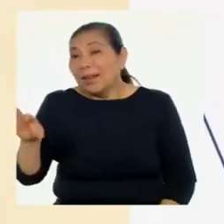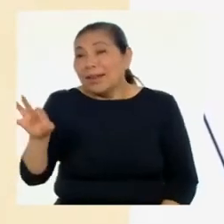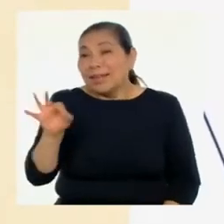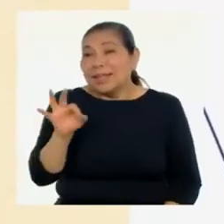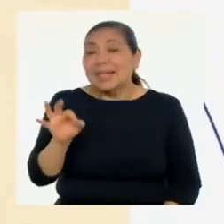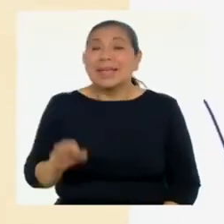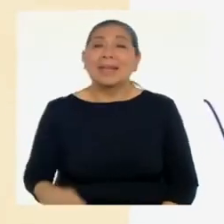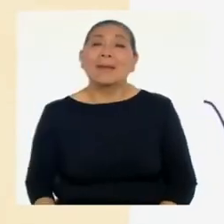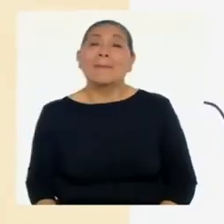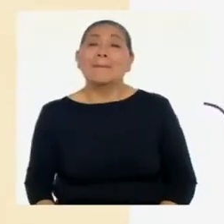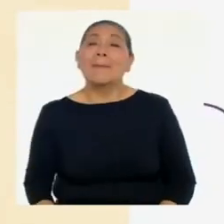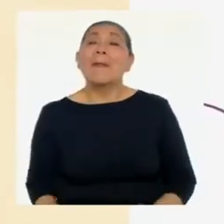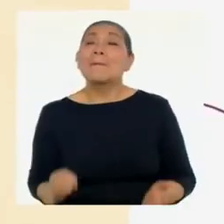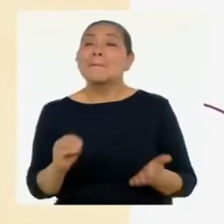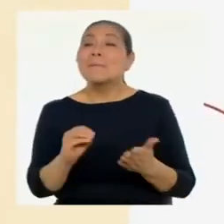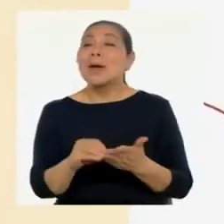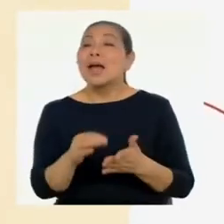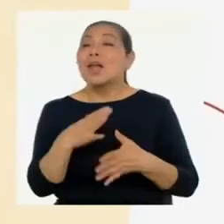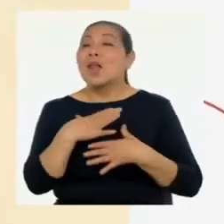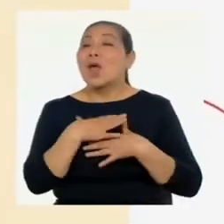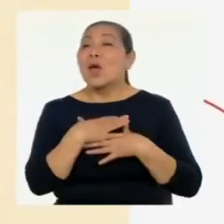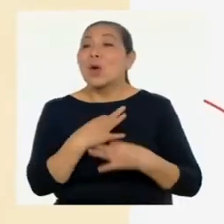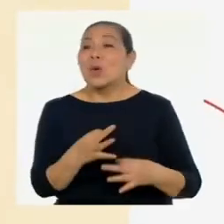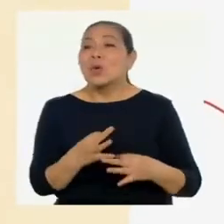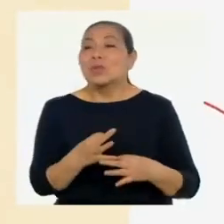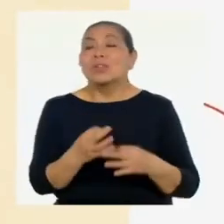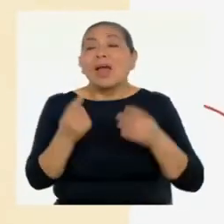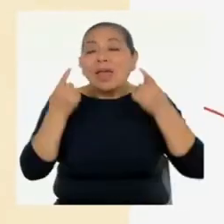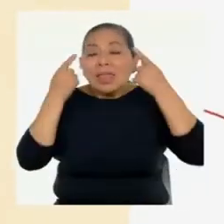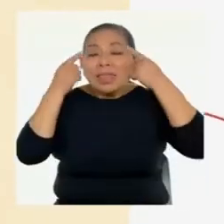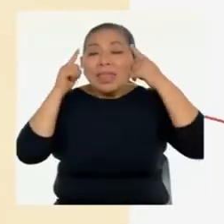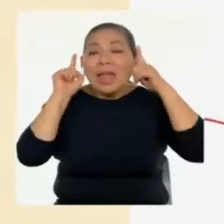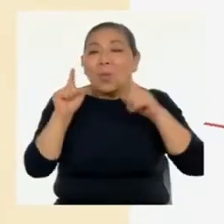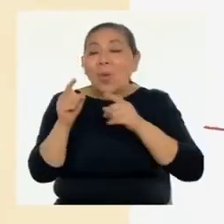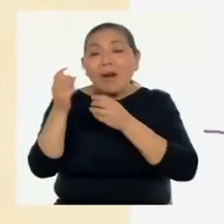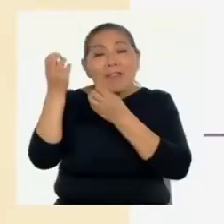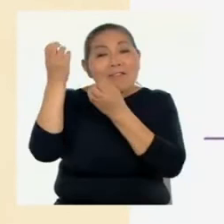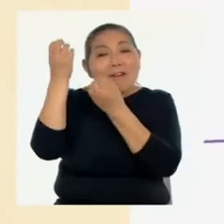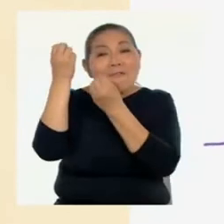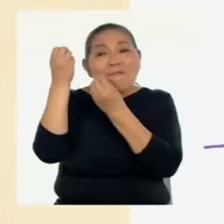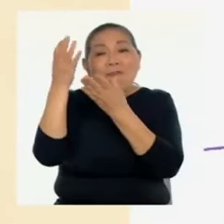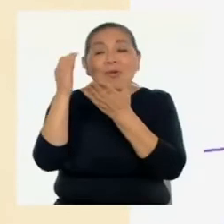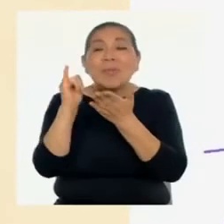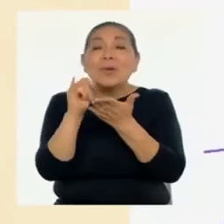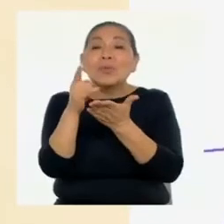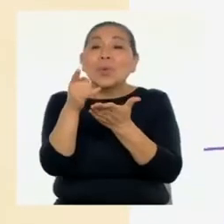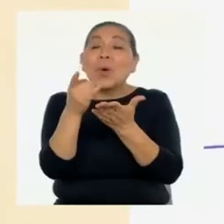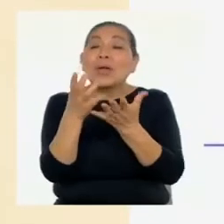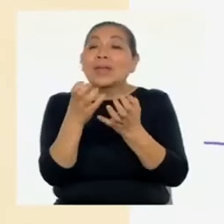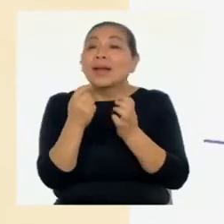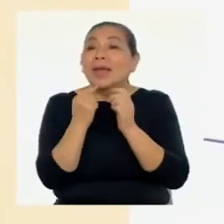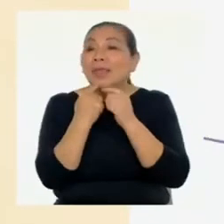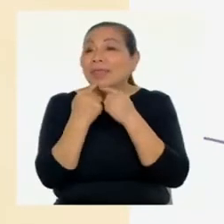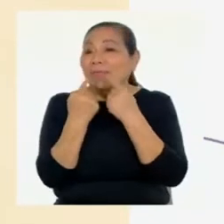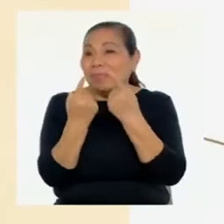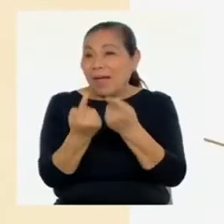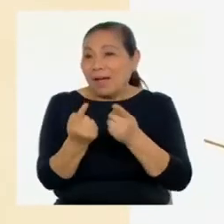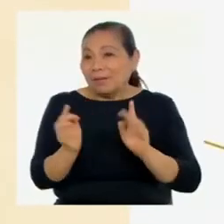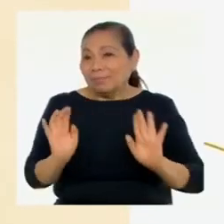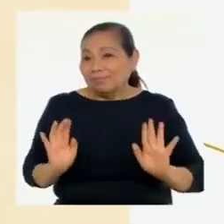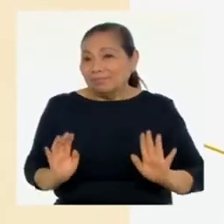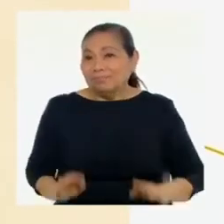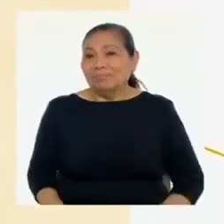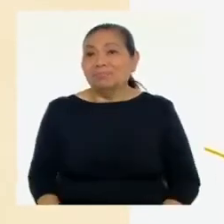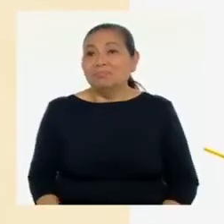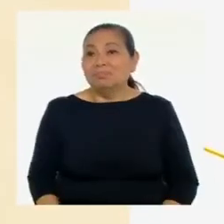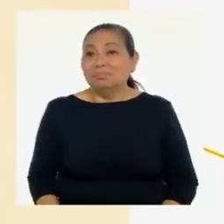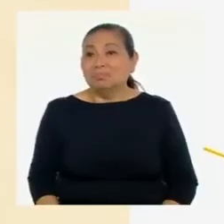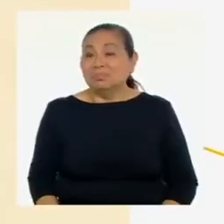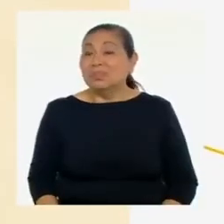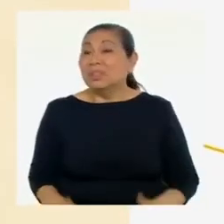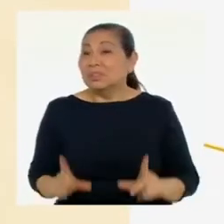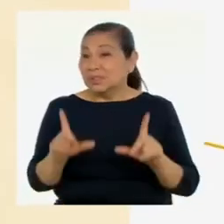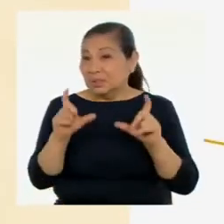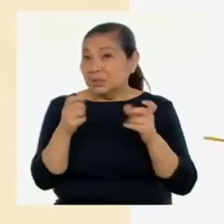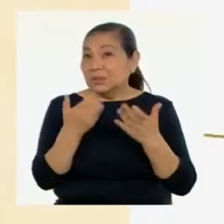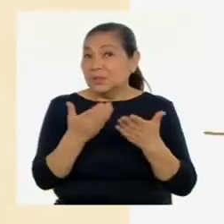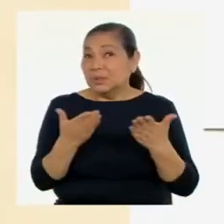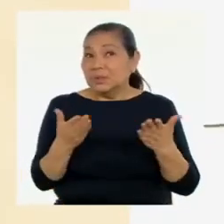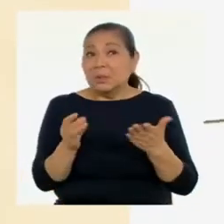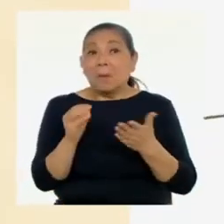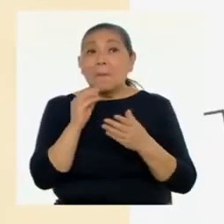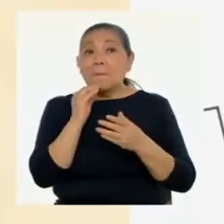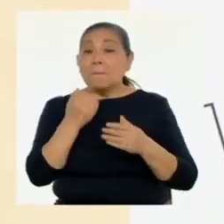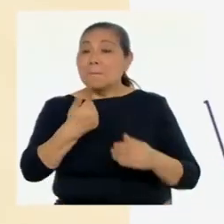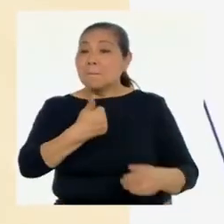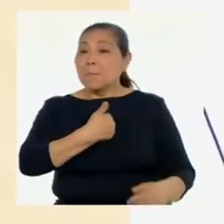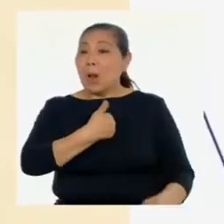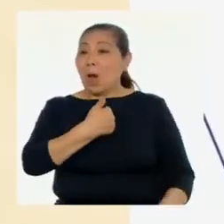ustedes pueden elegir el diseño que más les guste de acuerdo a la información que quieran brindar. Veo que el afiche tiene elementos